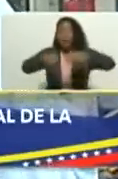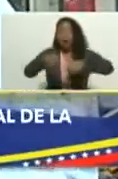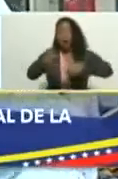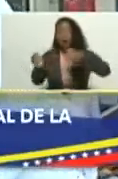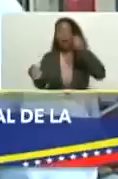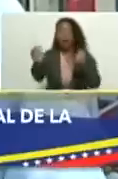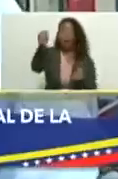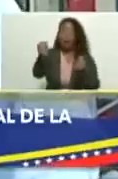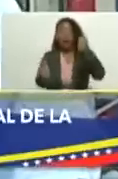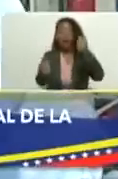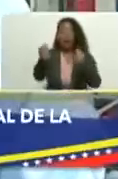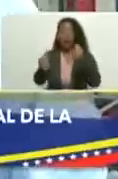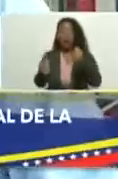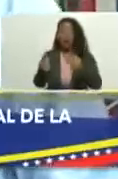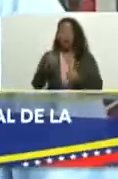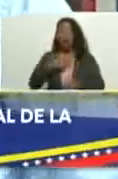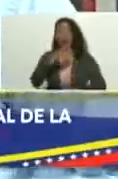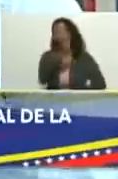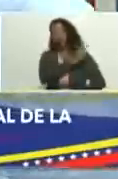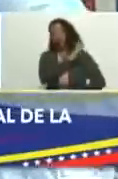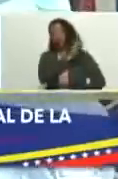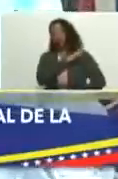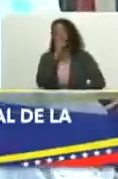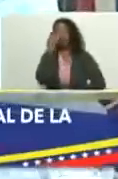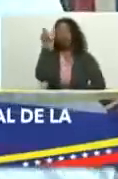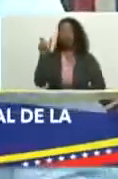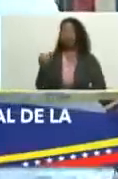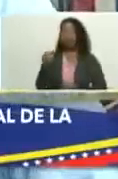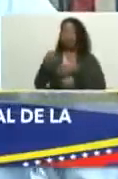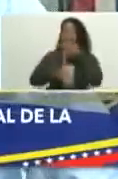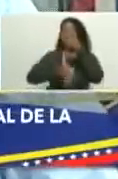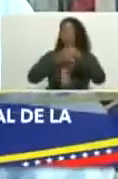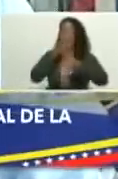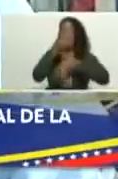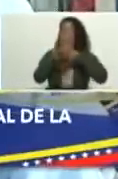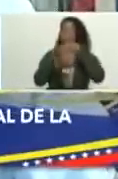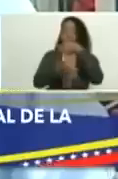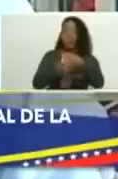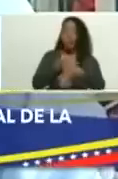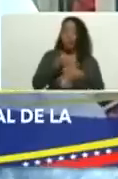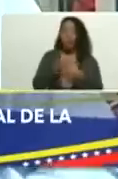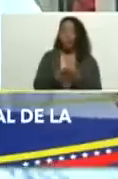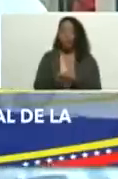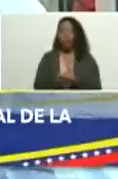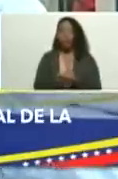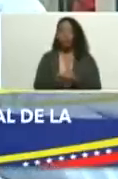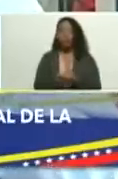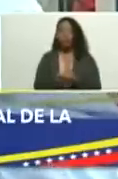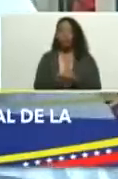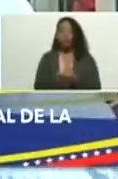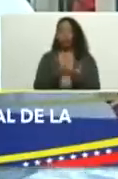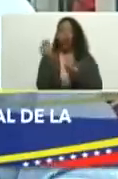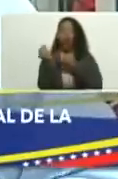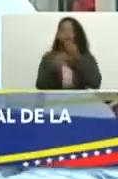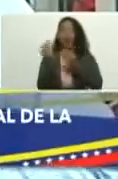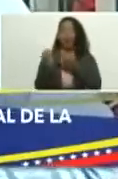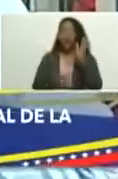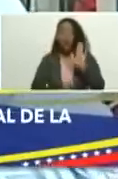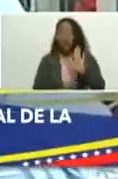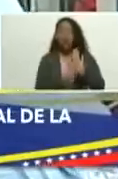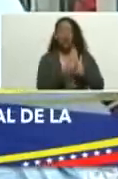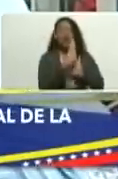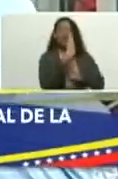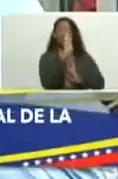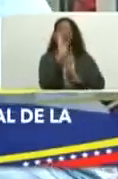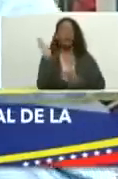compañero jefe gerente Ángel Ramos le explicaba en el stand sobre los desarrollos inventivos que hemos venido